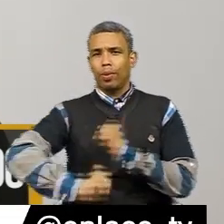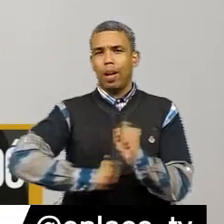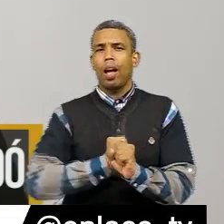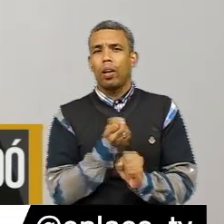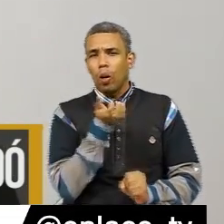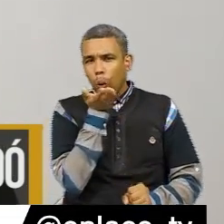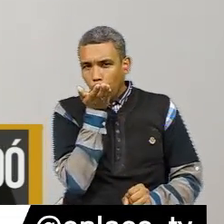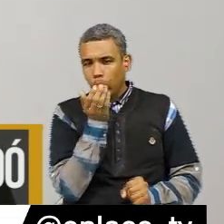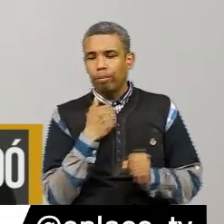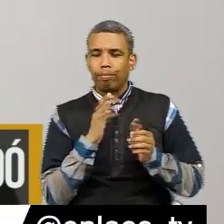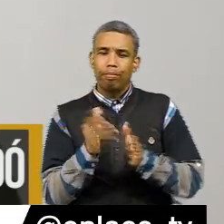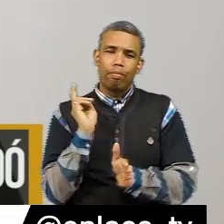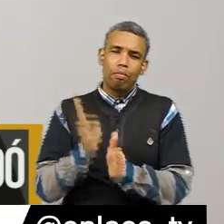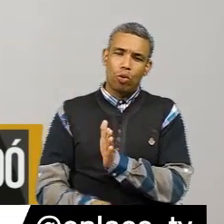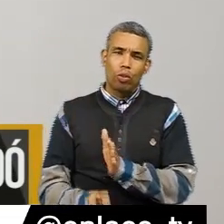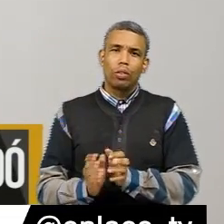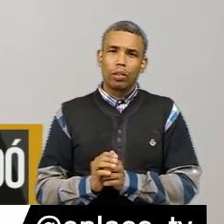3 heridas con arma de fuego.